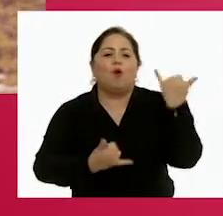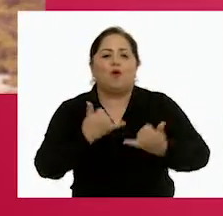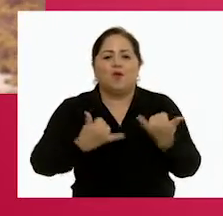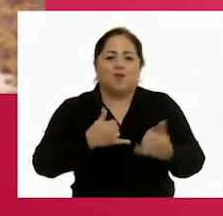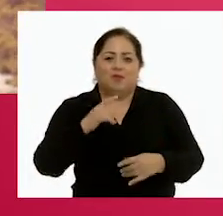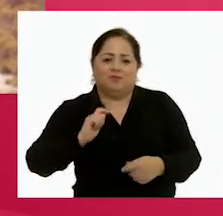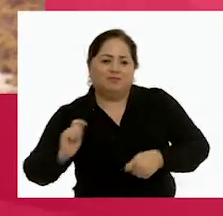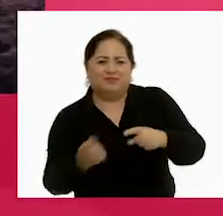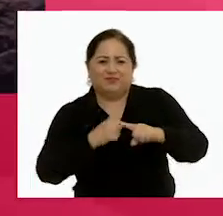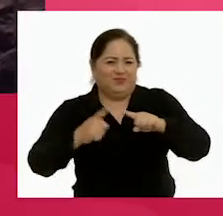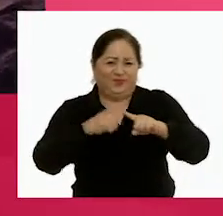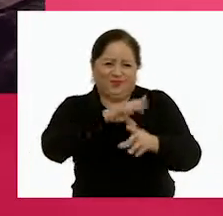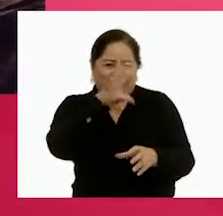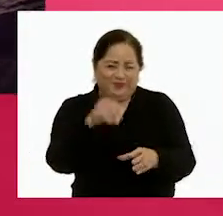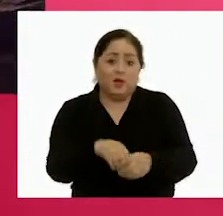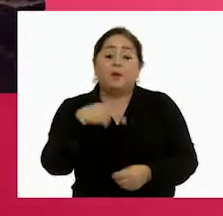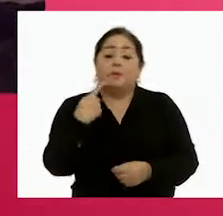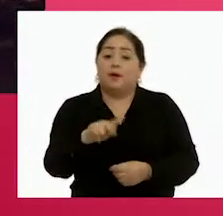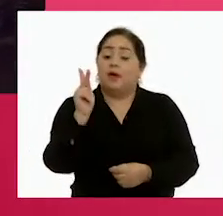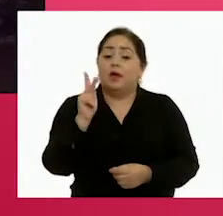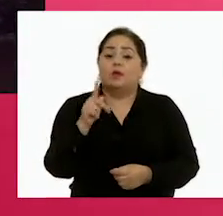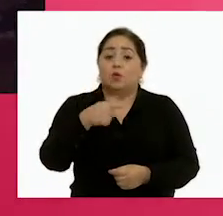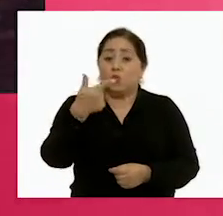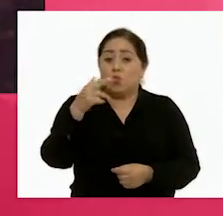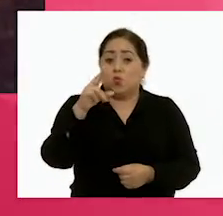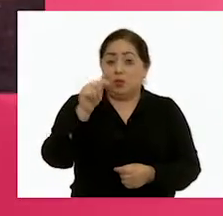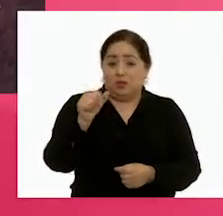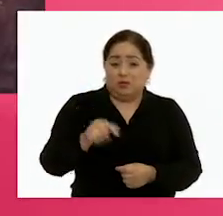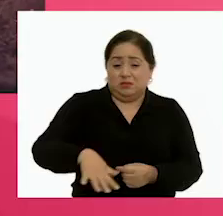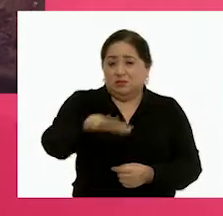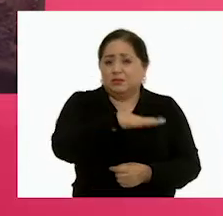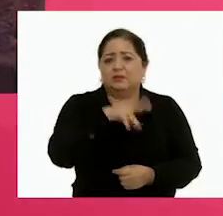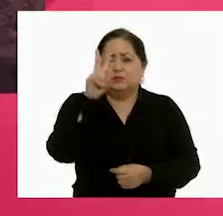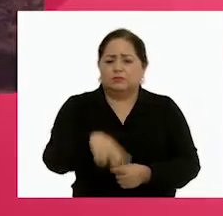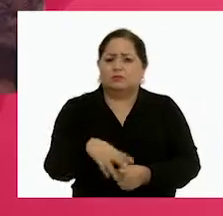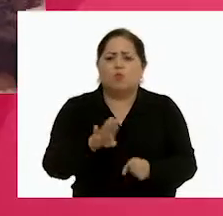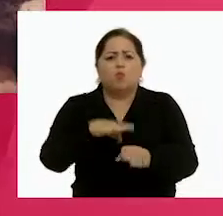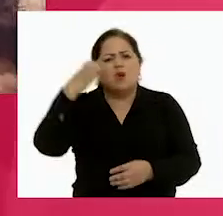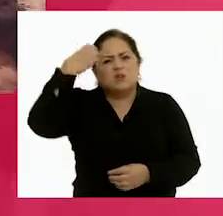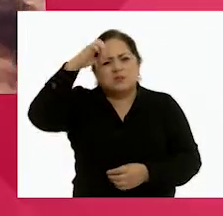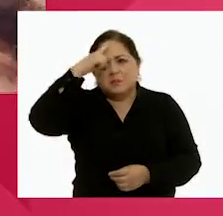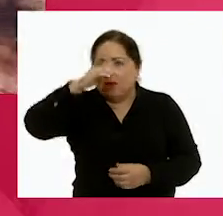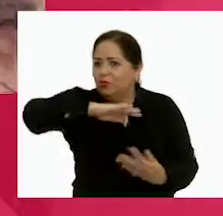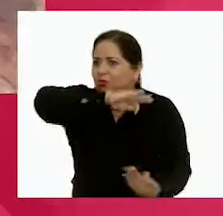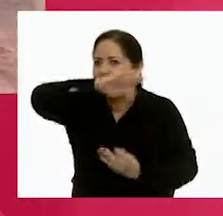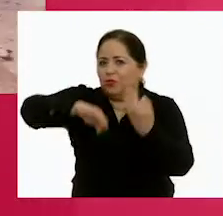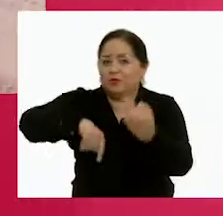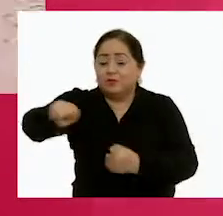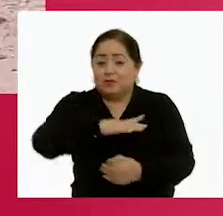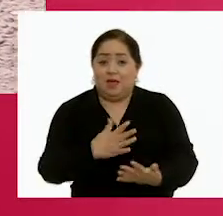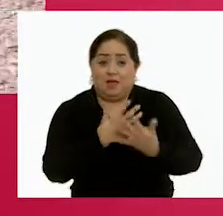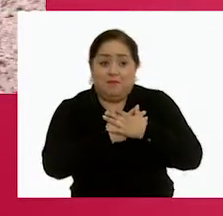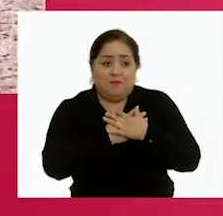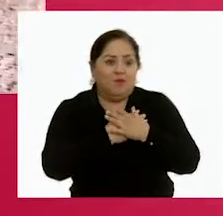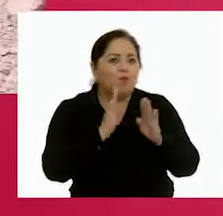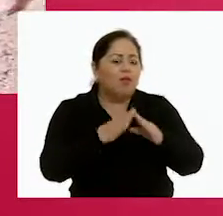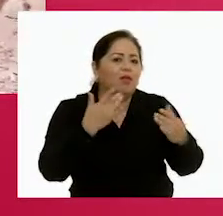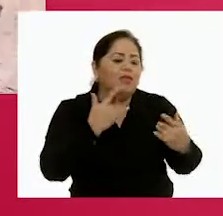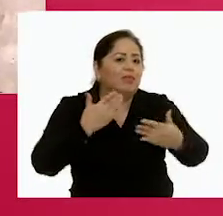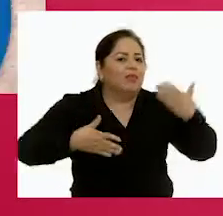gocha. Sin duda, las grutas de Xoxafi son una experiencia para todos aquellos amantes de la aventura